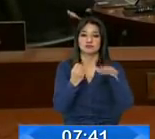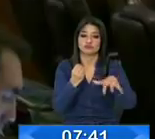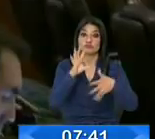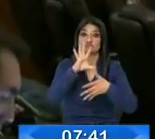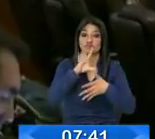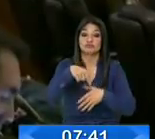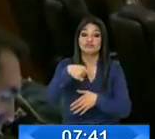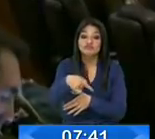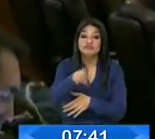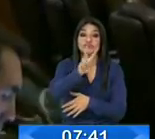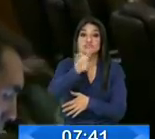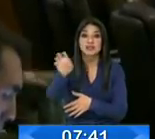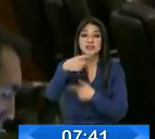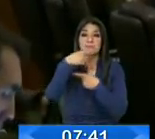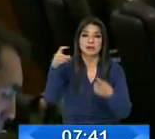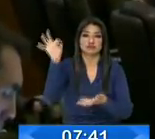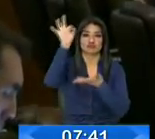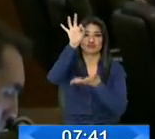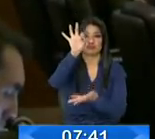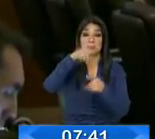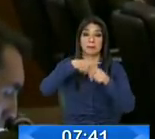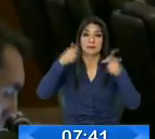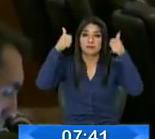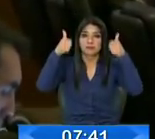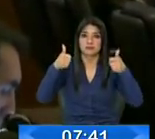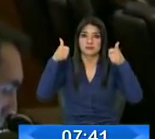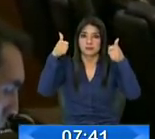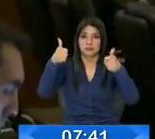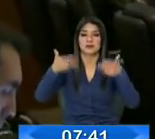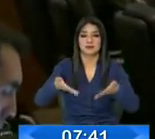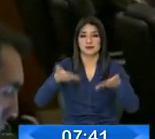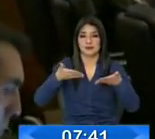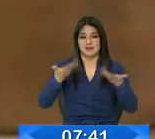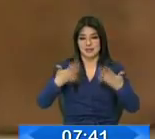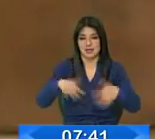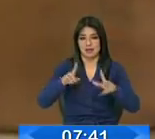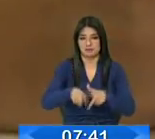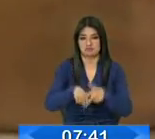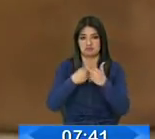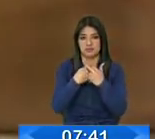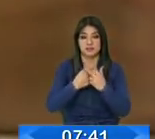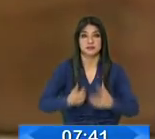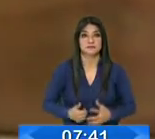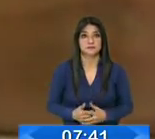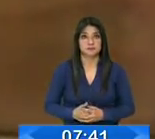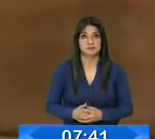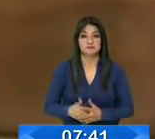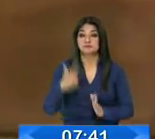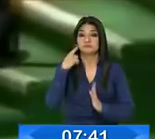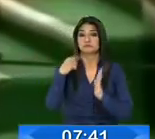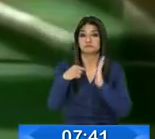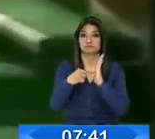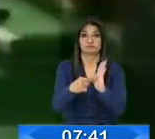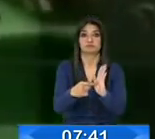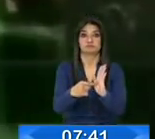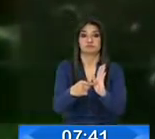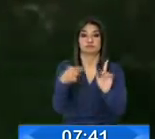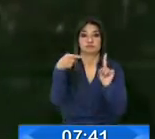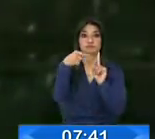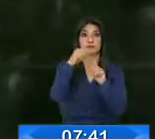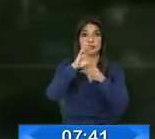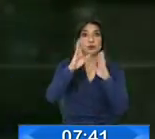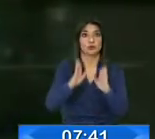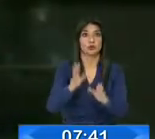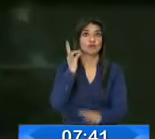el próximo 20 de marzo, pero las candidaturas para esa dignidad ya empiezan a sonar. Una de ellas sería la ecuatoriana